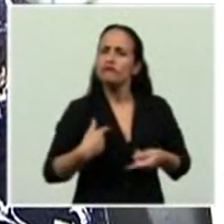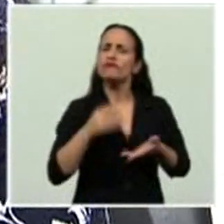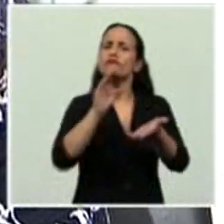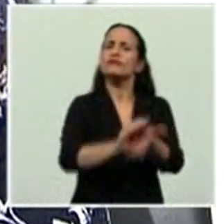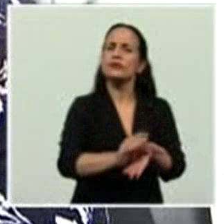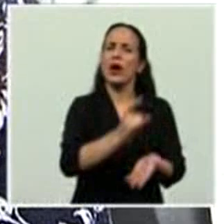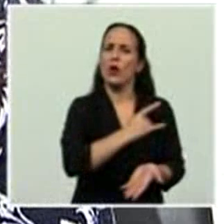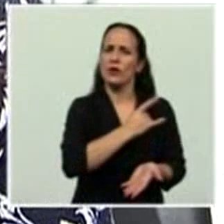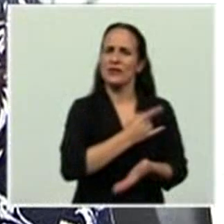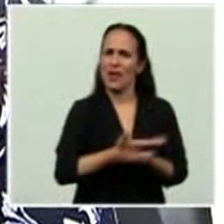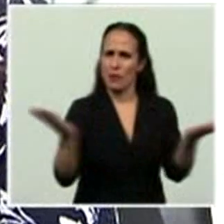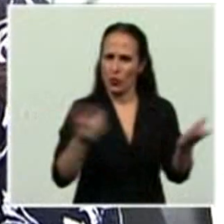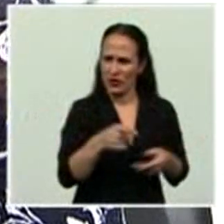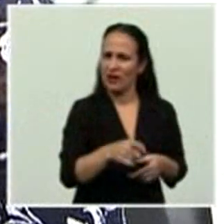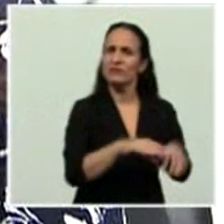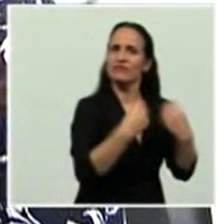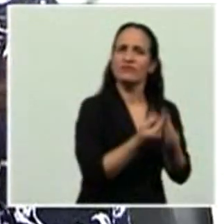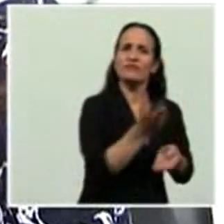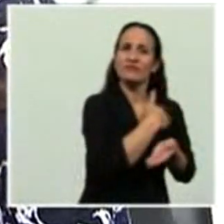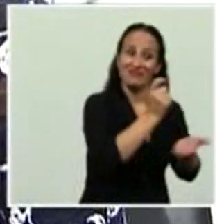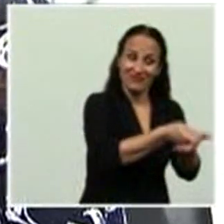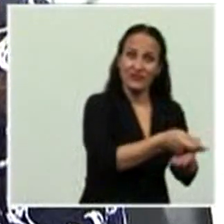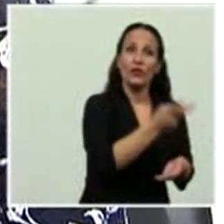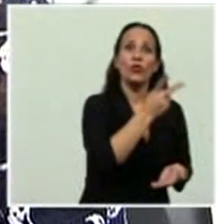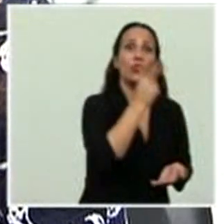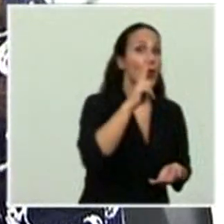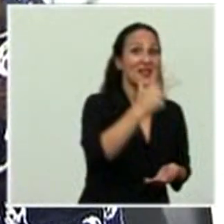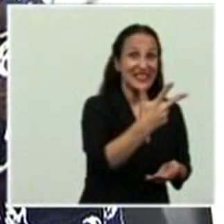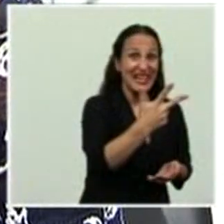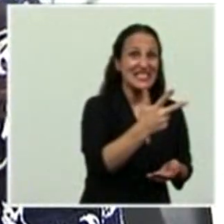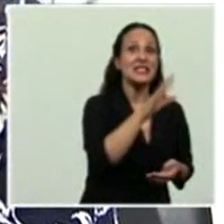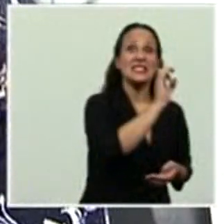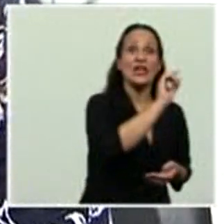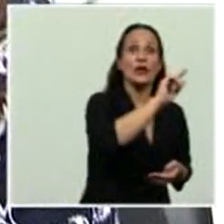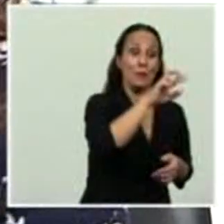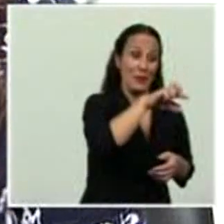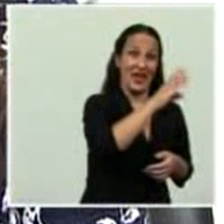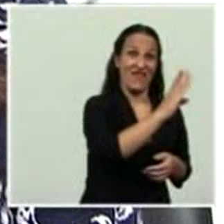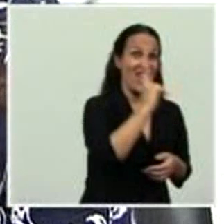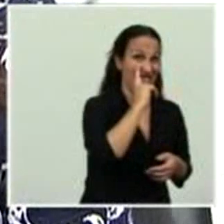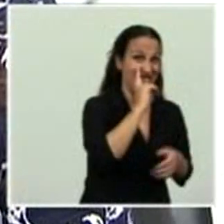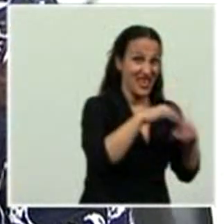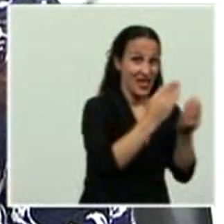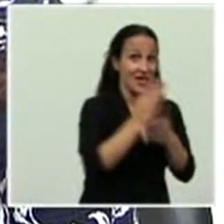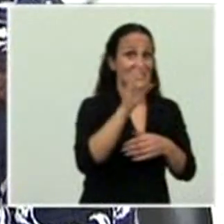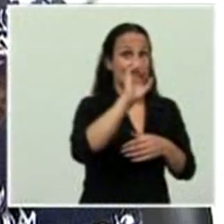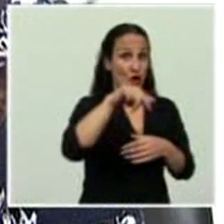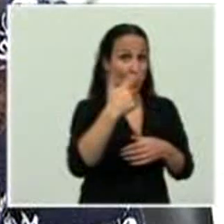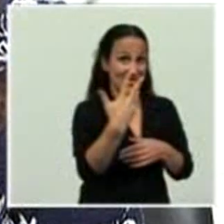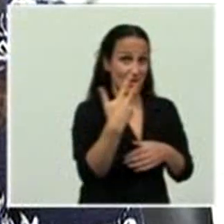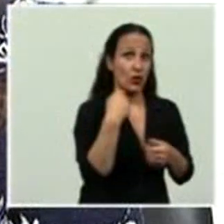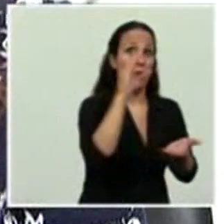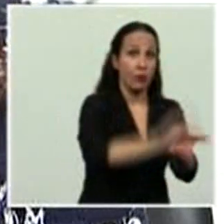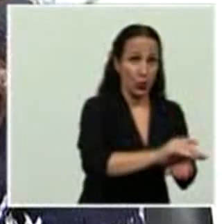nuestras universidades públicas en el año 2003 era un 0 c del pbi de un pbi además